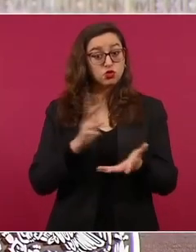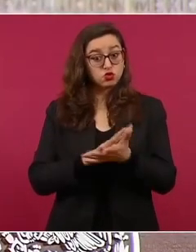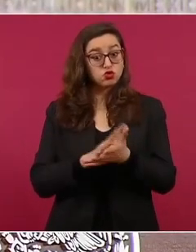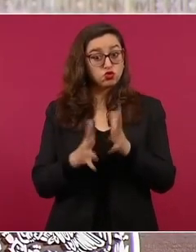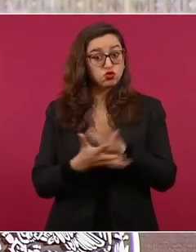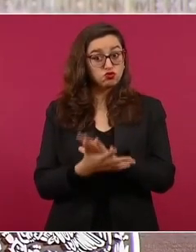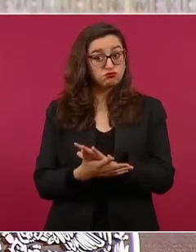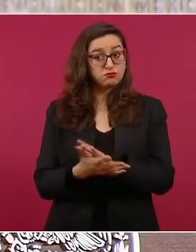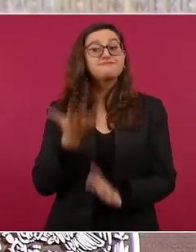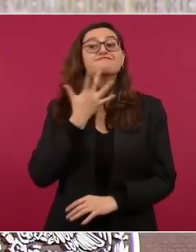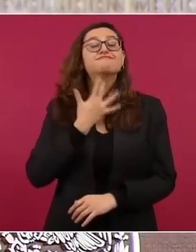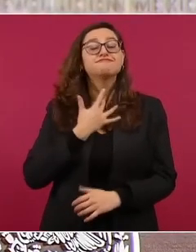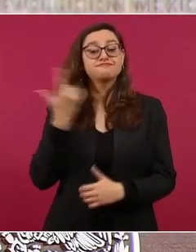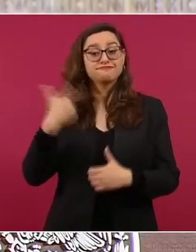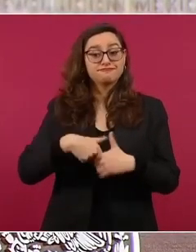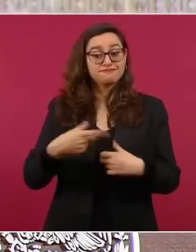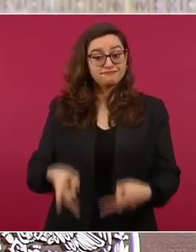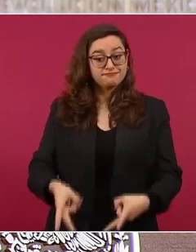porque